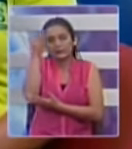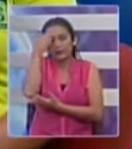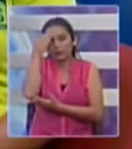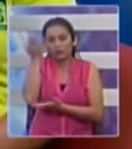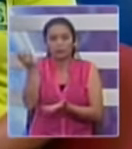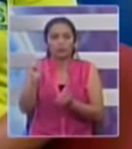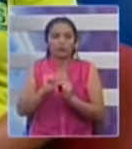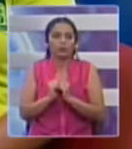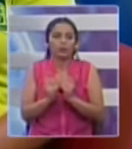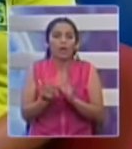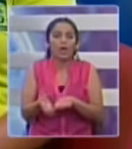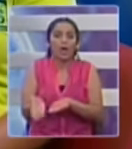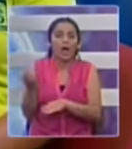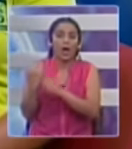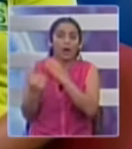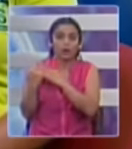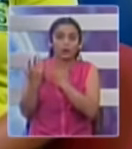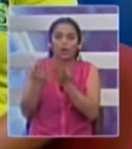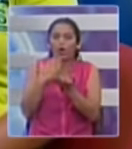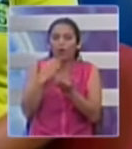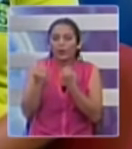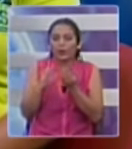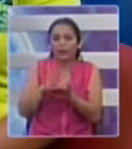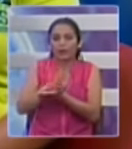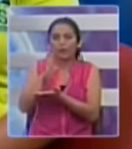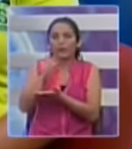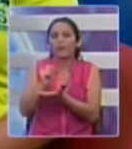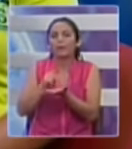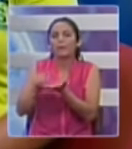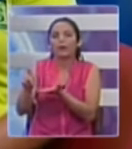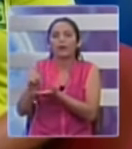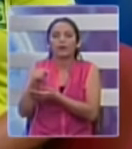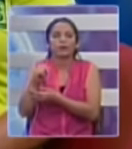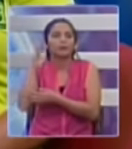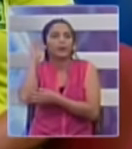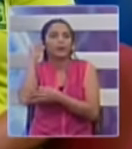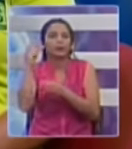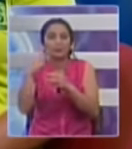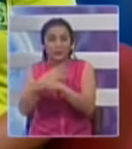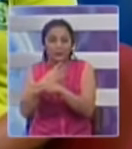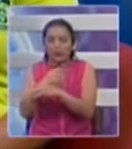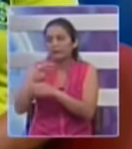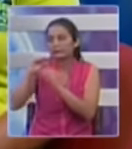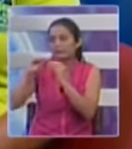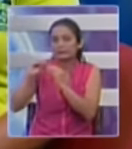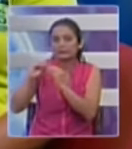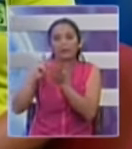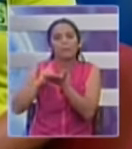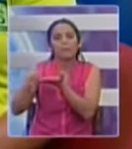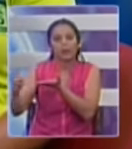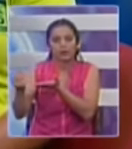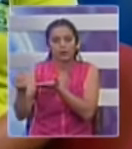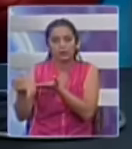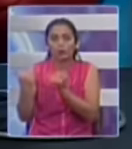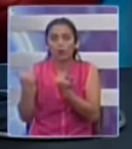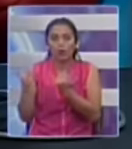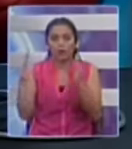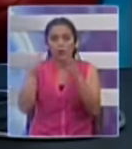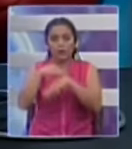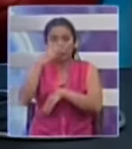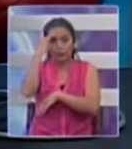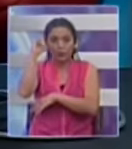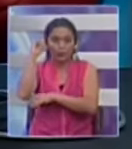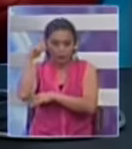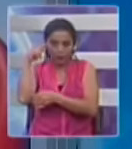el salario del maestro de matemáticas o el de ciencias naturales, porque ya está pagado por el Estado. Y en el tema